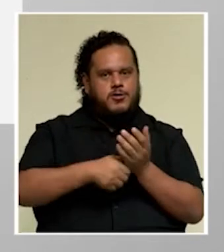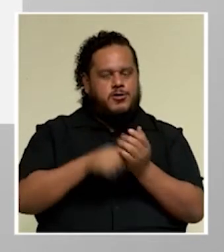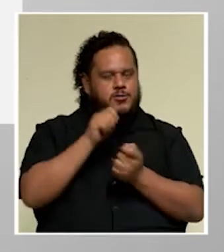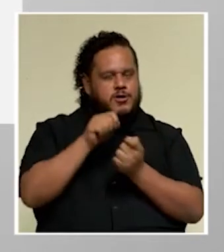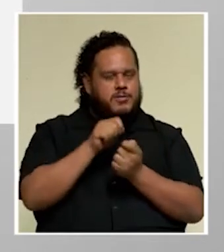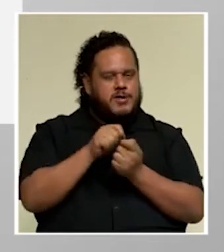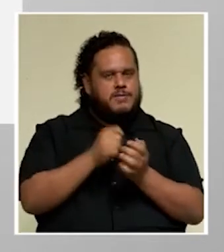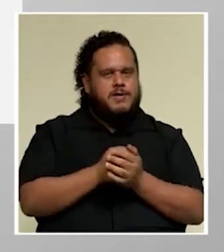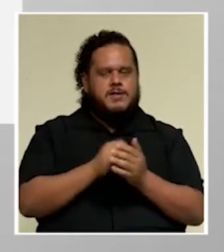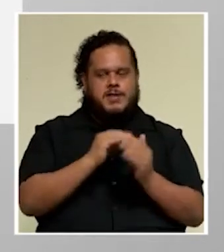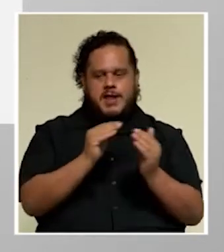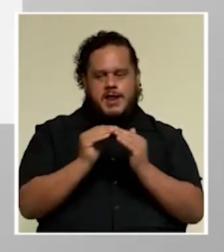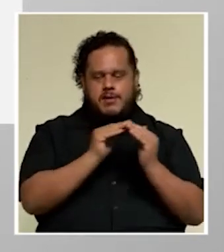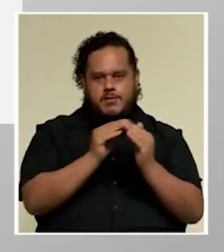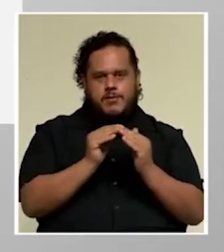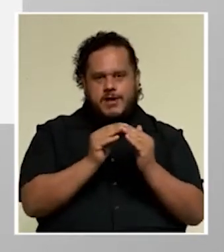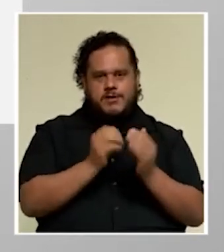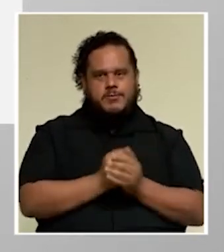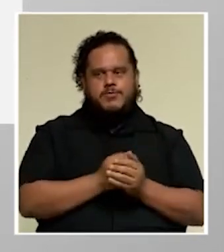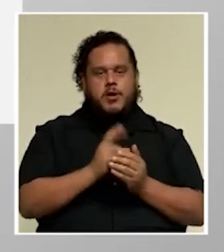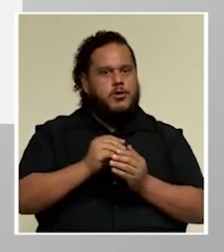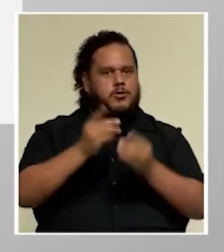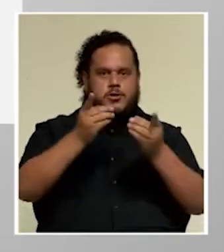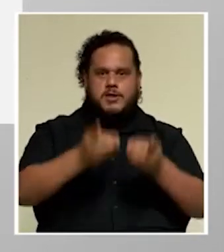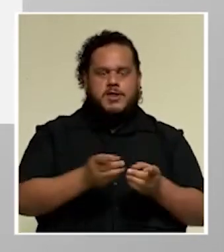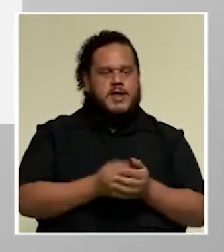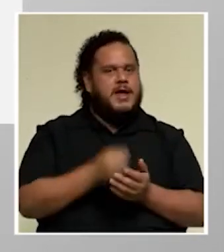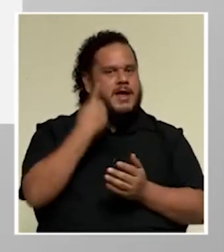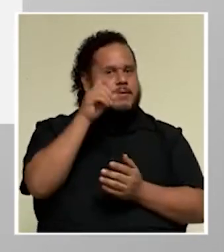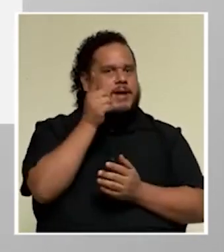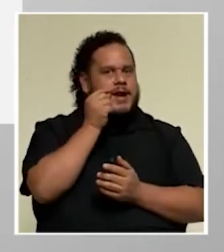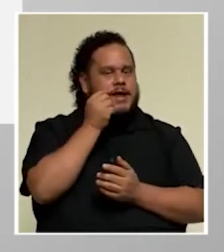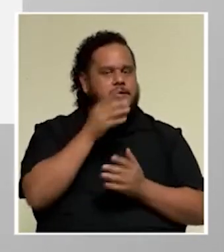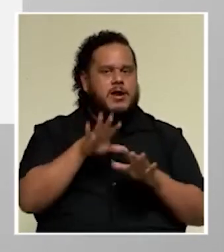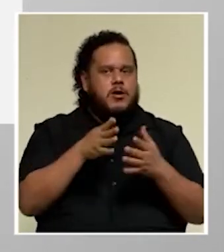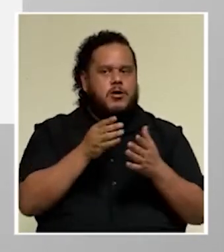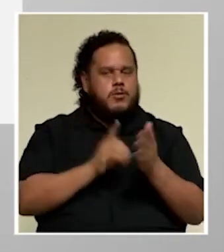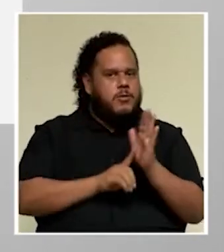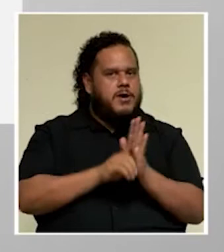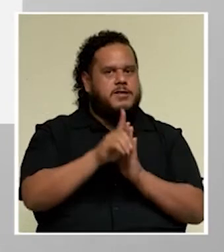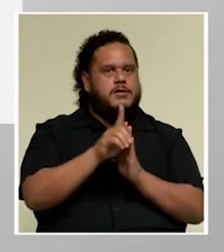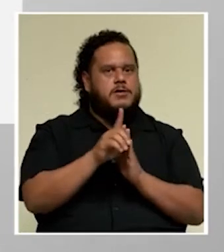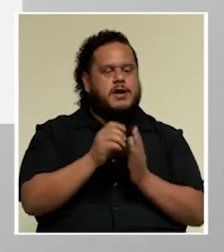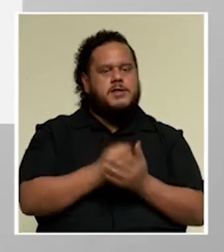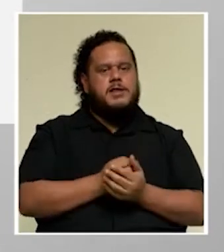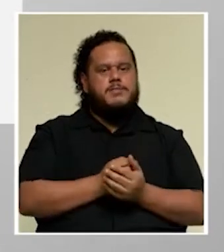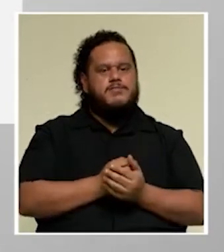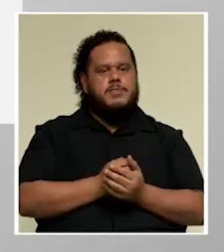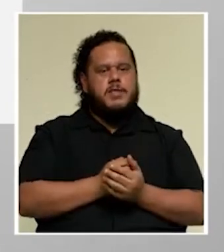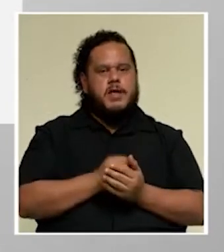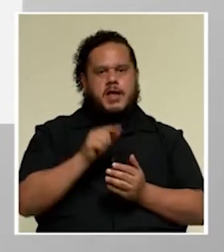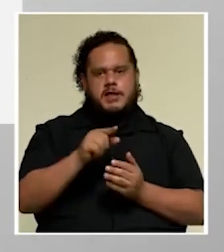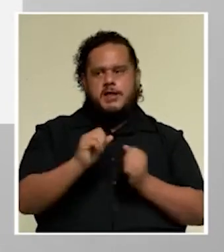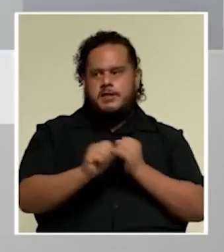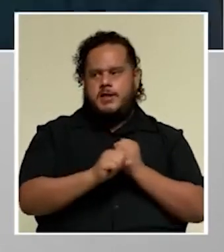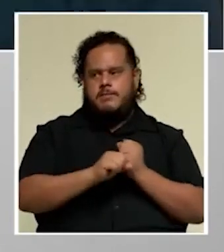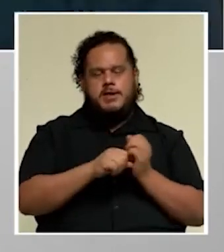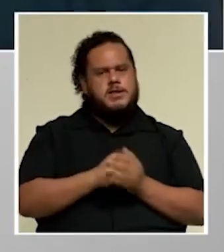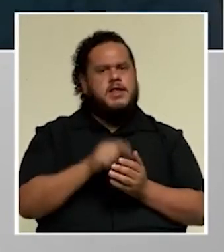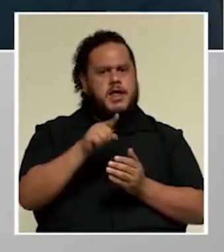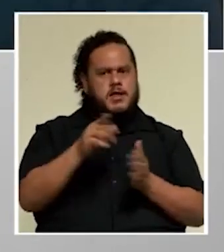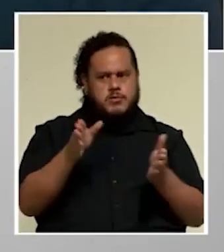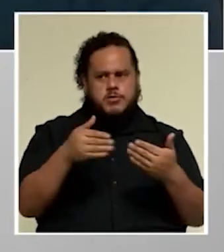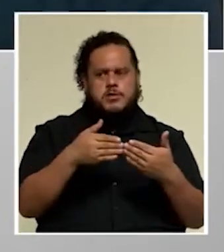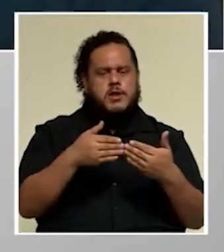específicos, especialmente de la población no decidida, para ver cómo van desarrollándose, digamos, esas campañas. Esto es un